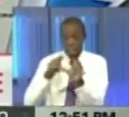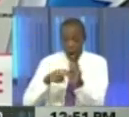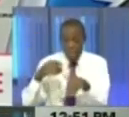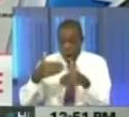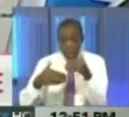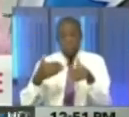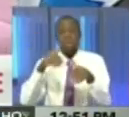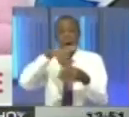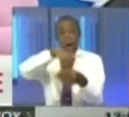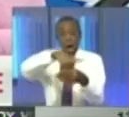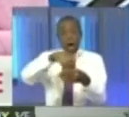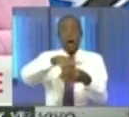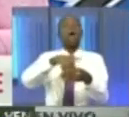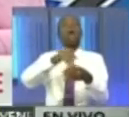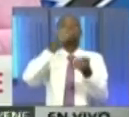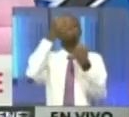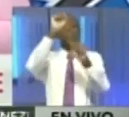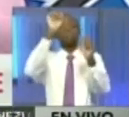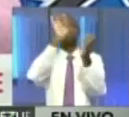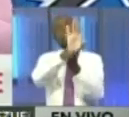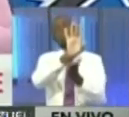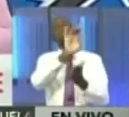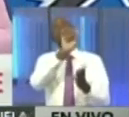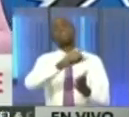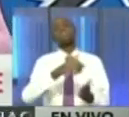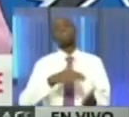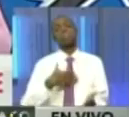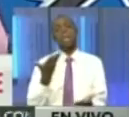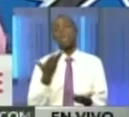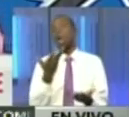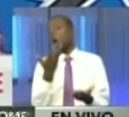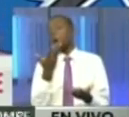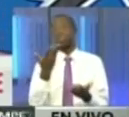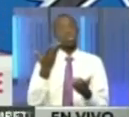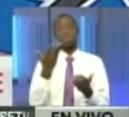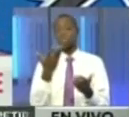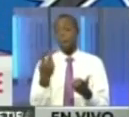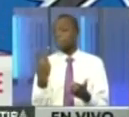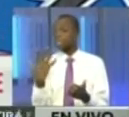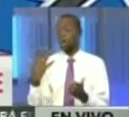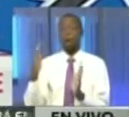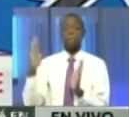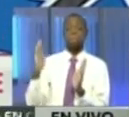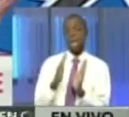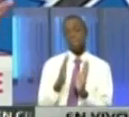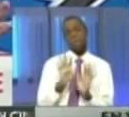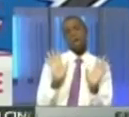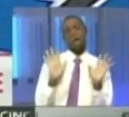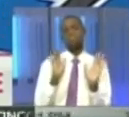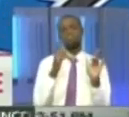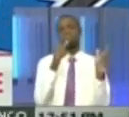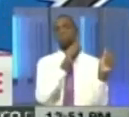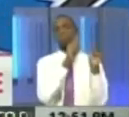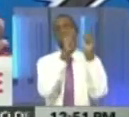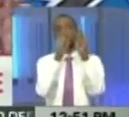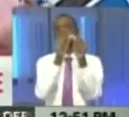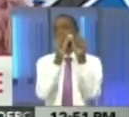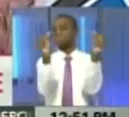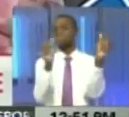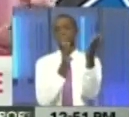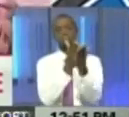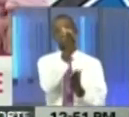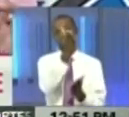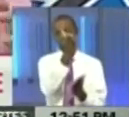falta absoluta. Es decir, es muy cuidadosa la Constitución para que